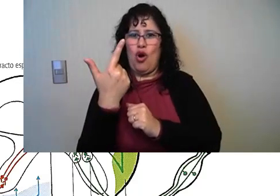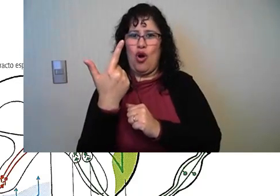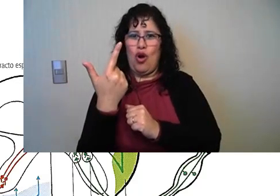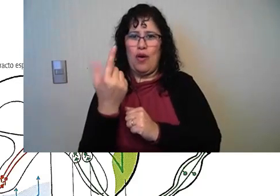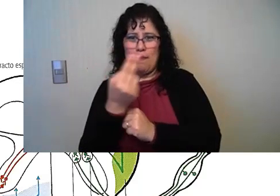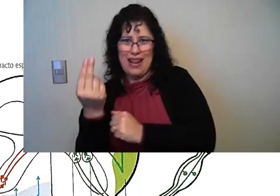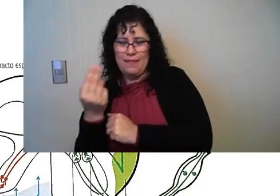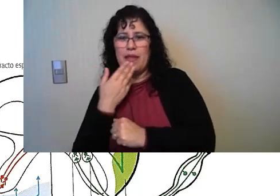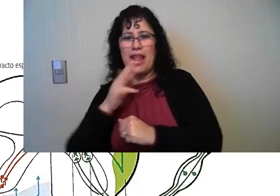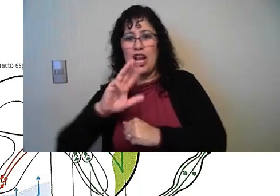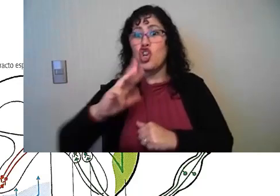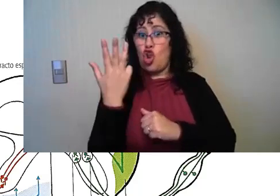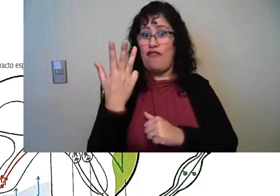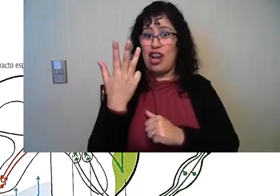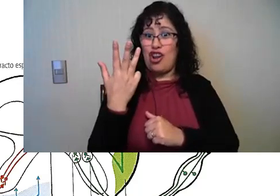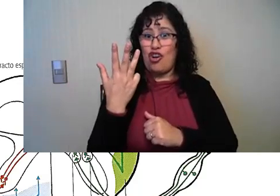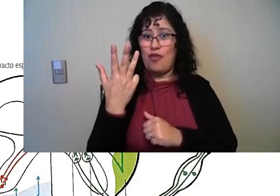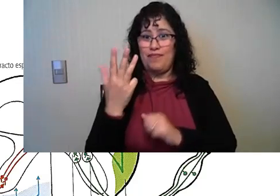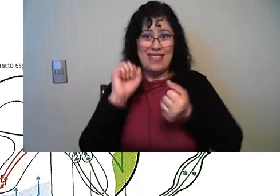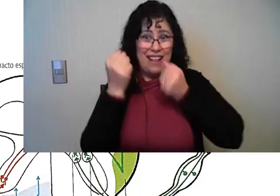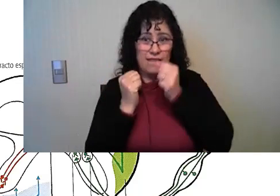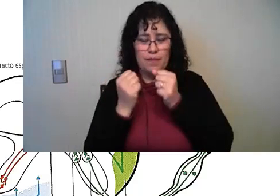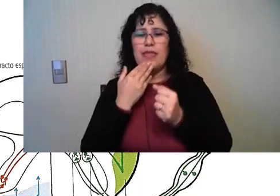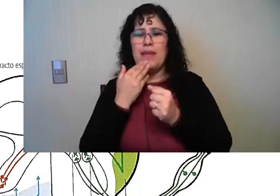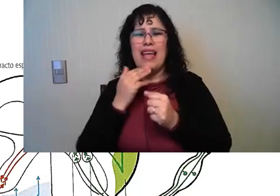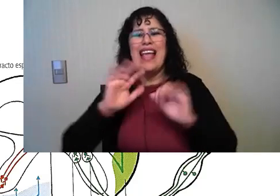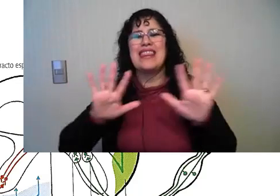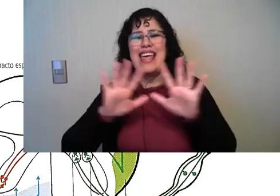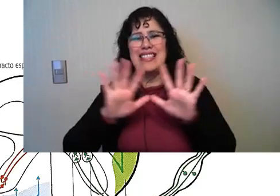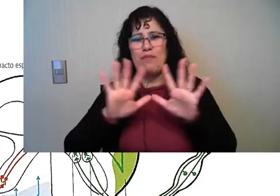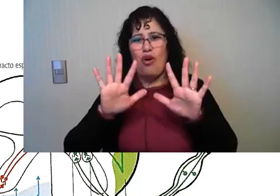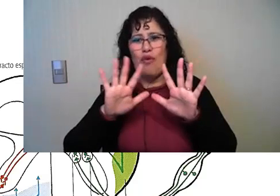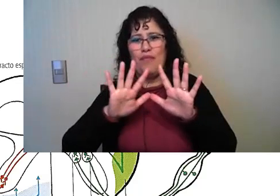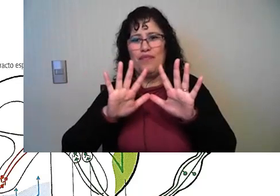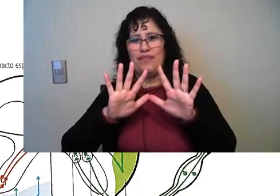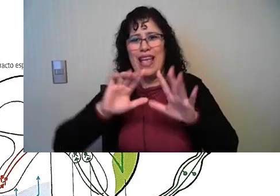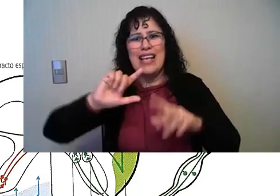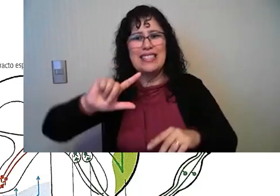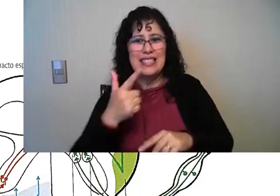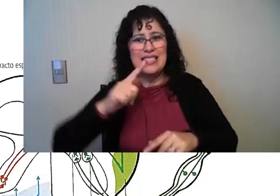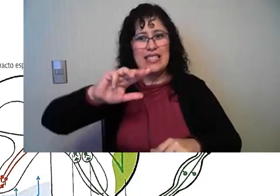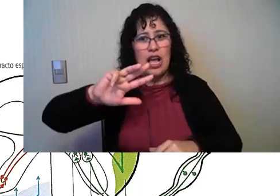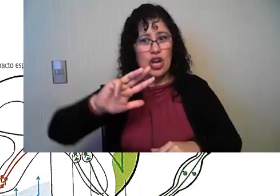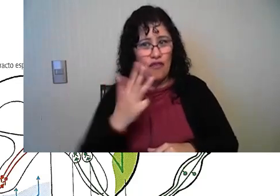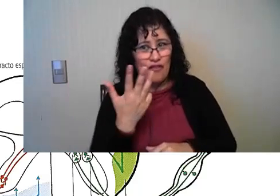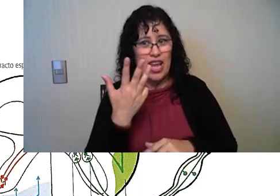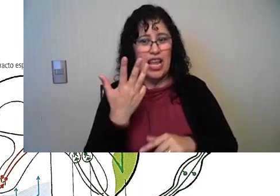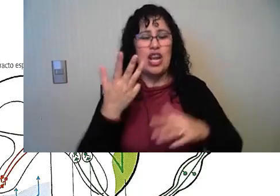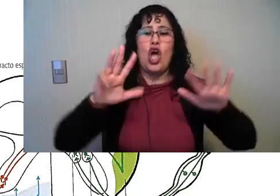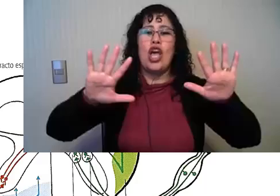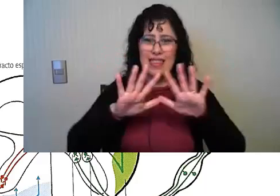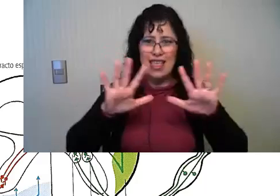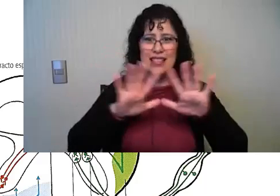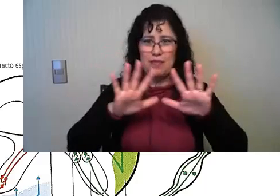noveno y con el décimo. ¿Ya? Ambos, séptimo, noveno y